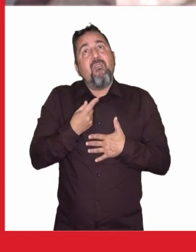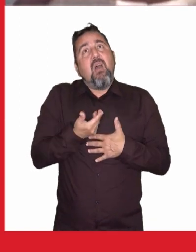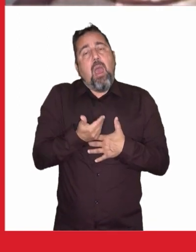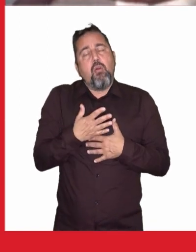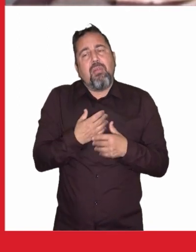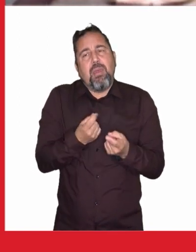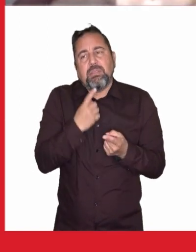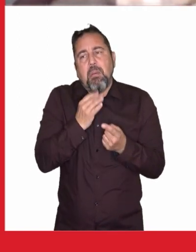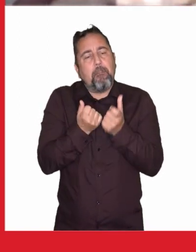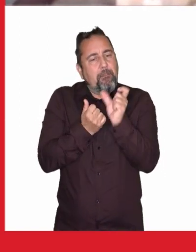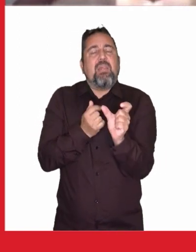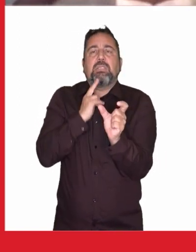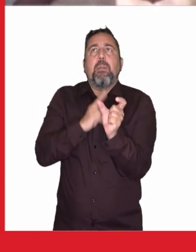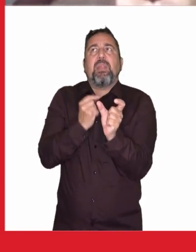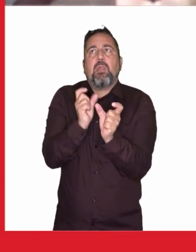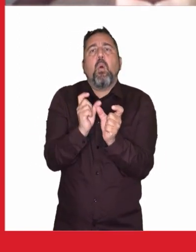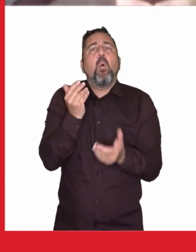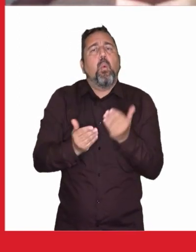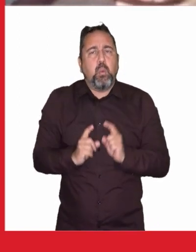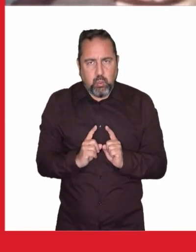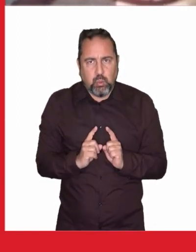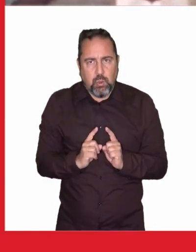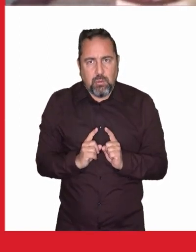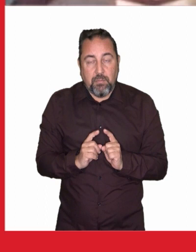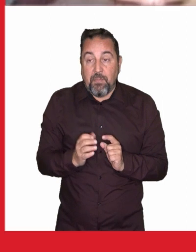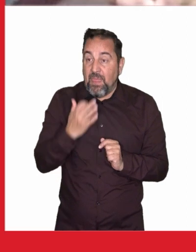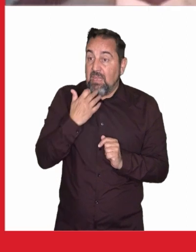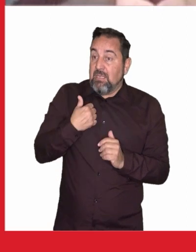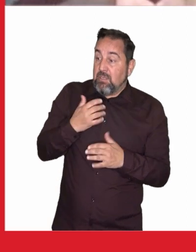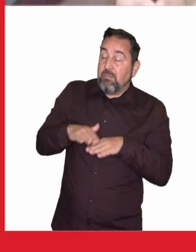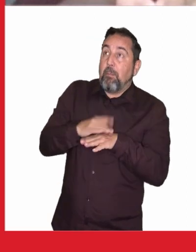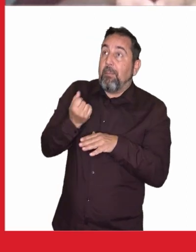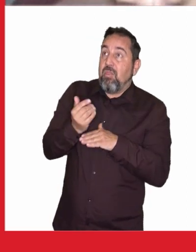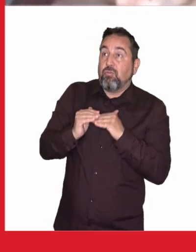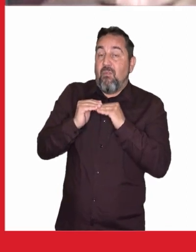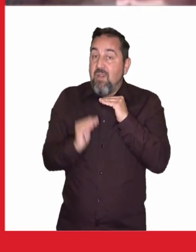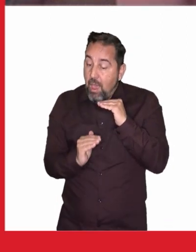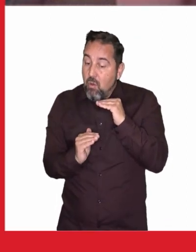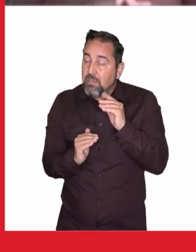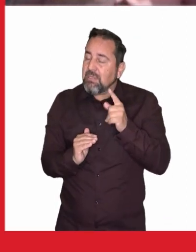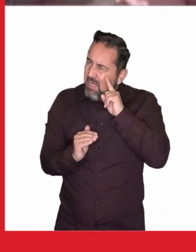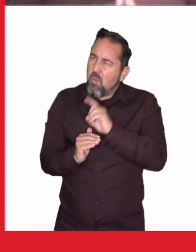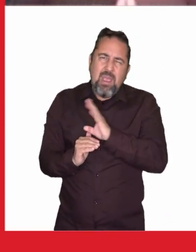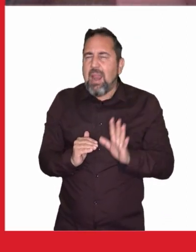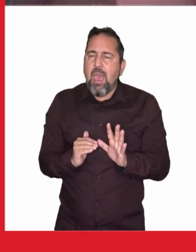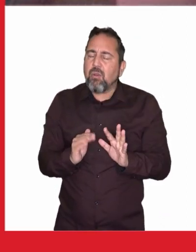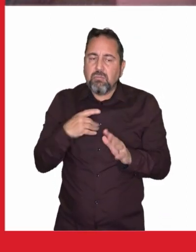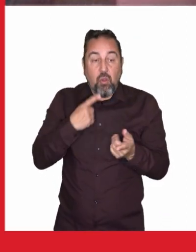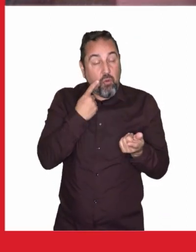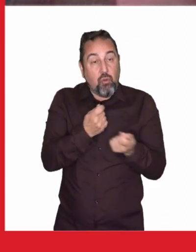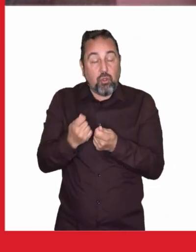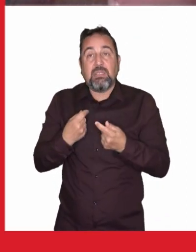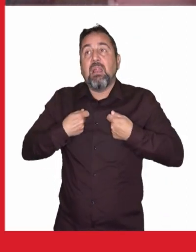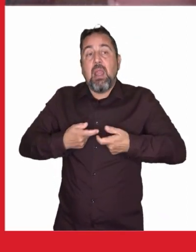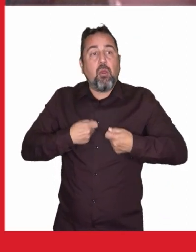tengo que tener muy claro qué valor aporto para poder tener una estrategia de precios basado en precios justos. ¿Sí? Mientras que si me baso en precios